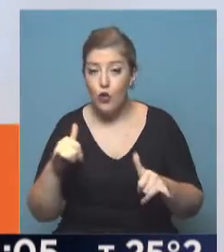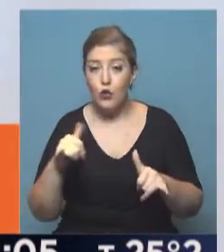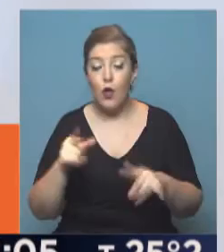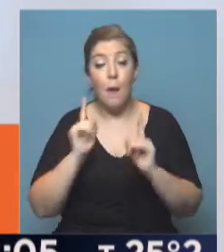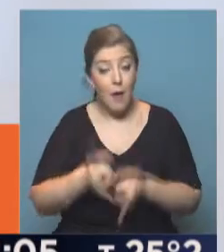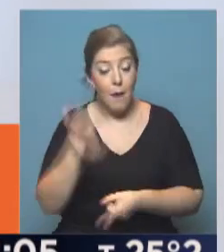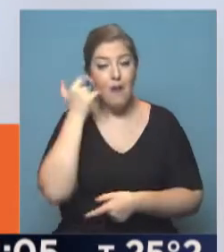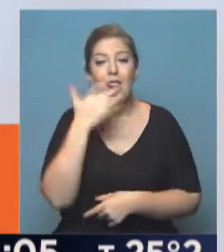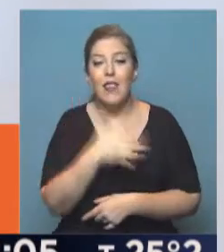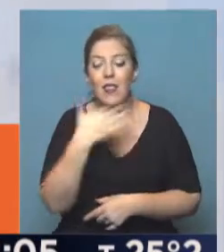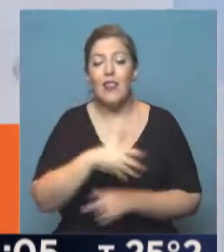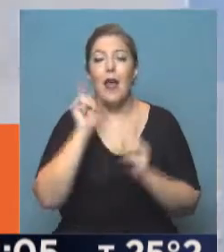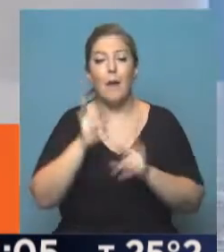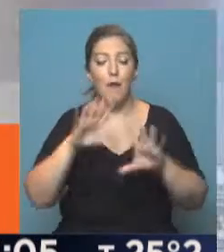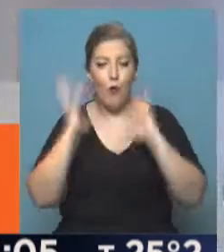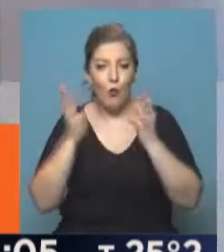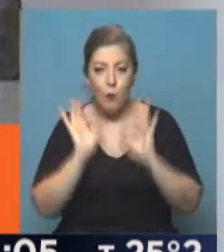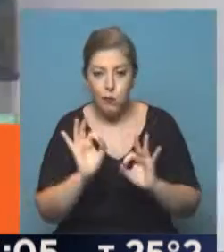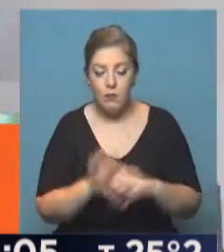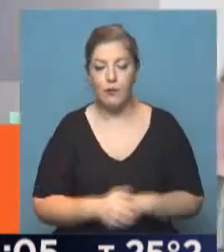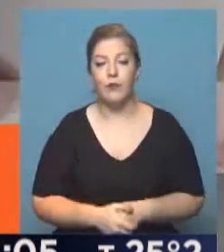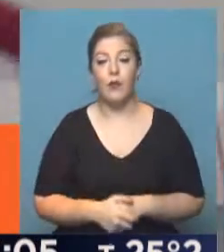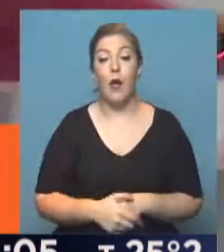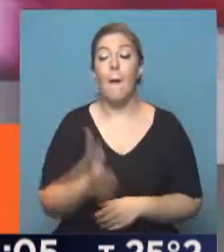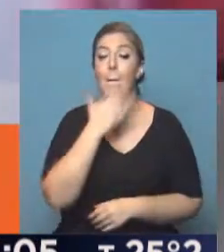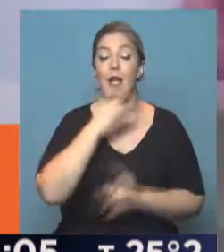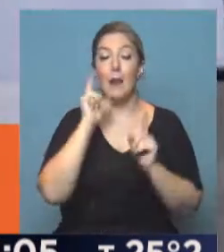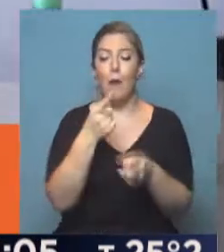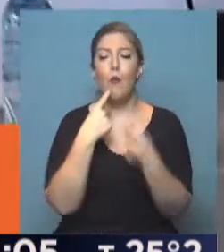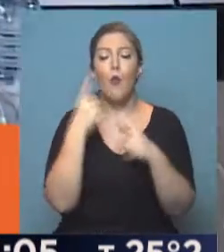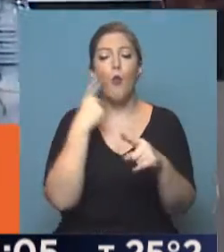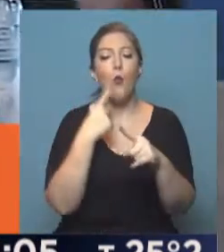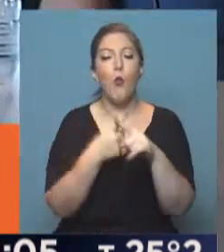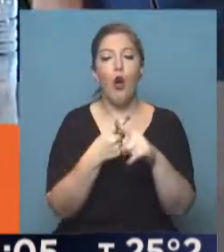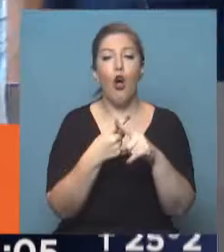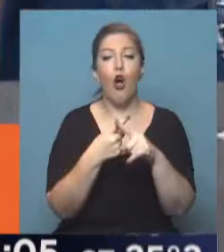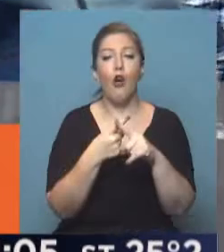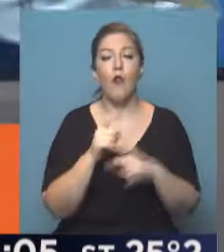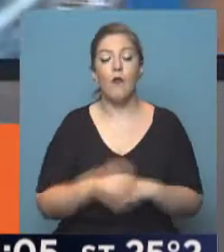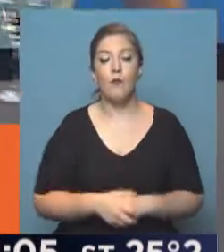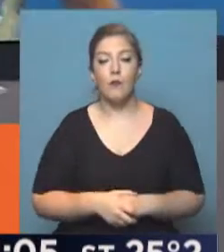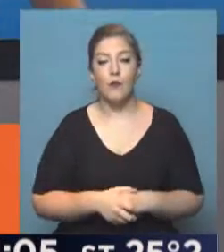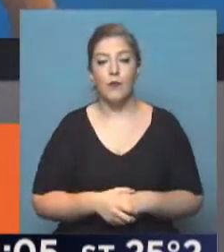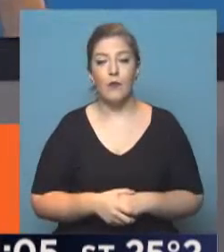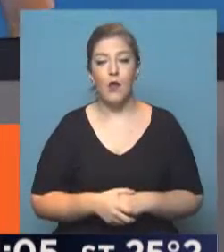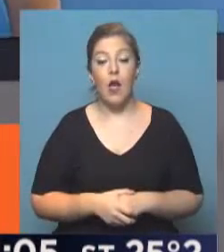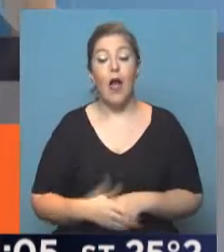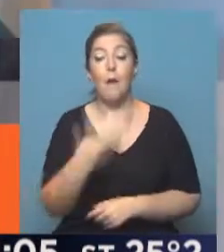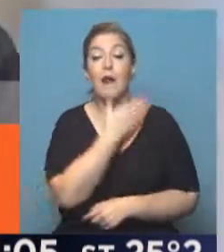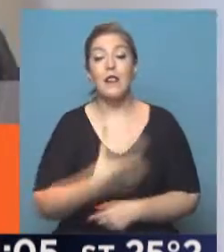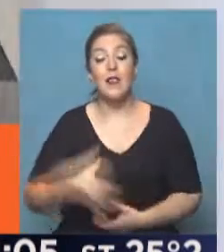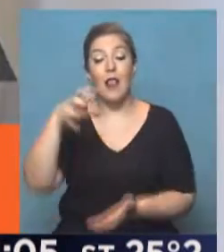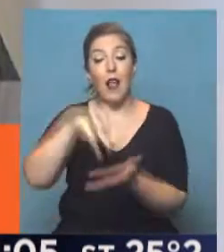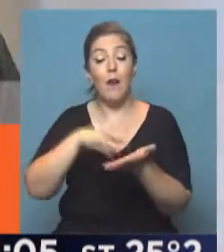y este entendimiento sea compartido con el mundo. Mauricio Macri también fue consultado por la posición que hizo pública el presidente de la Cámara de Diputados,